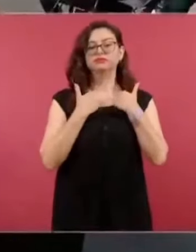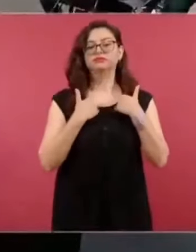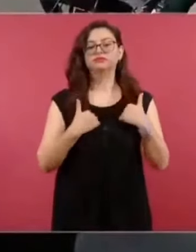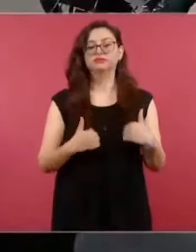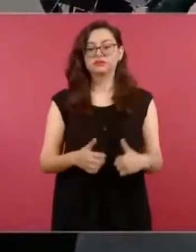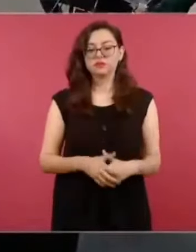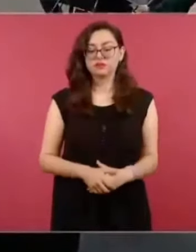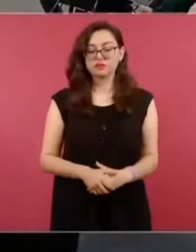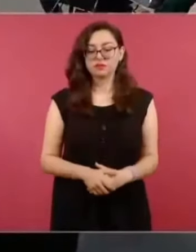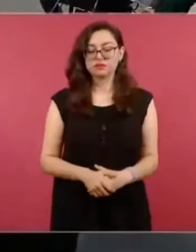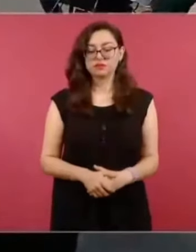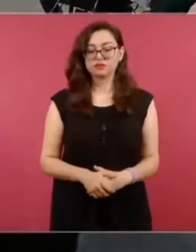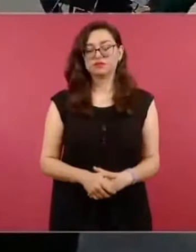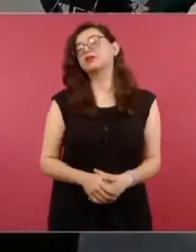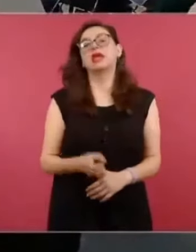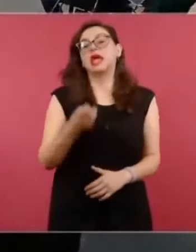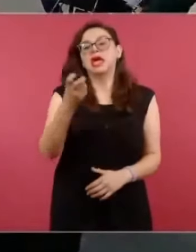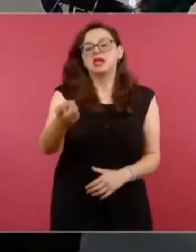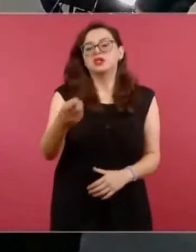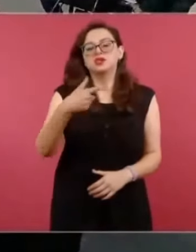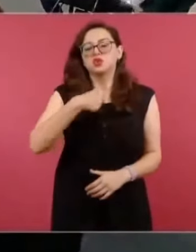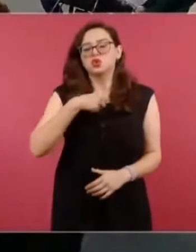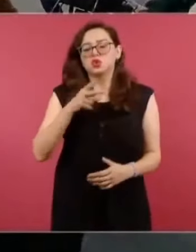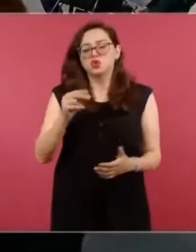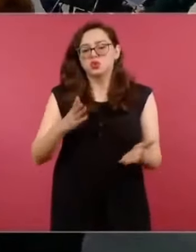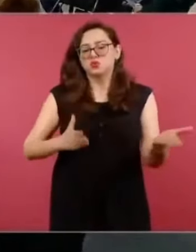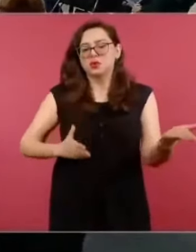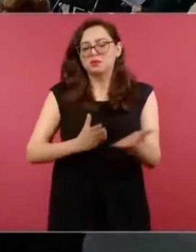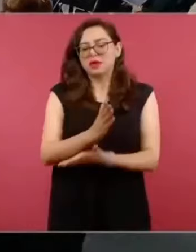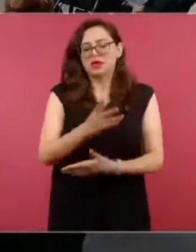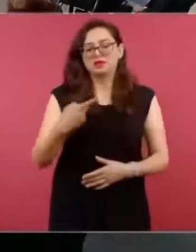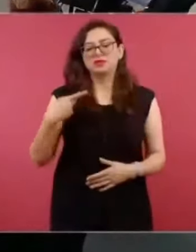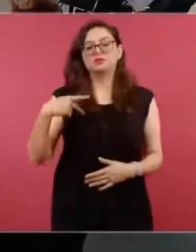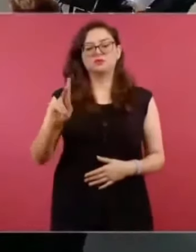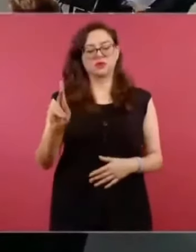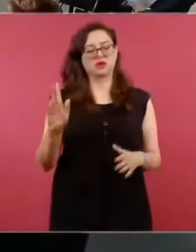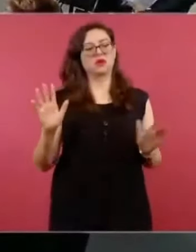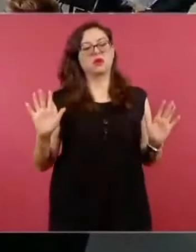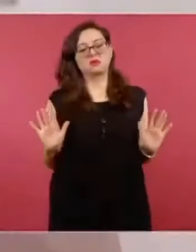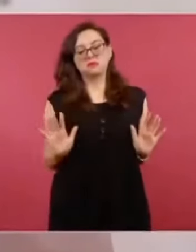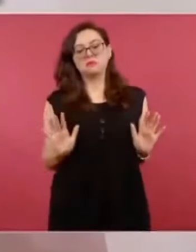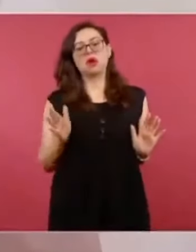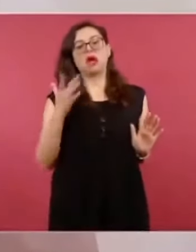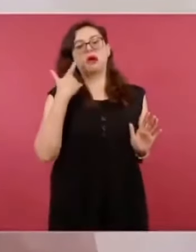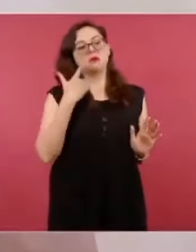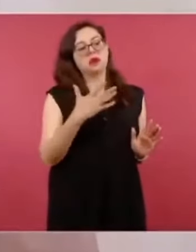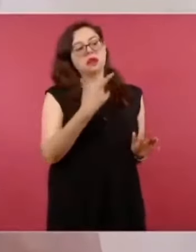ya Bueno también pues a ver geno nos diga